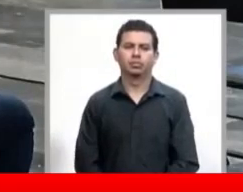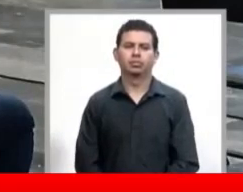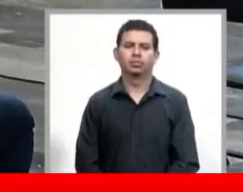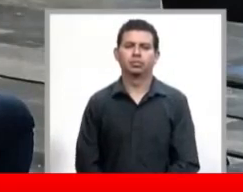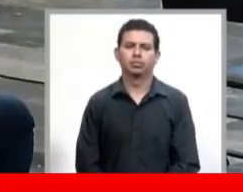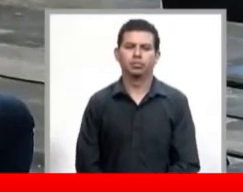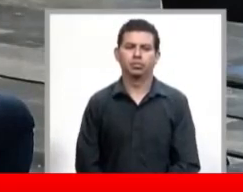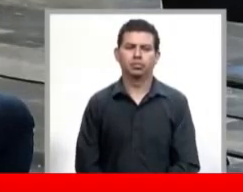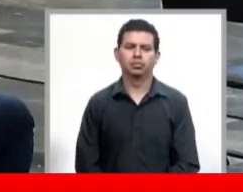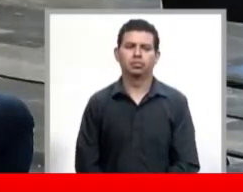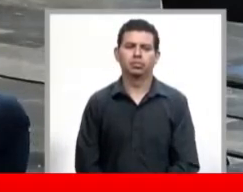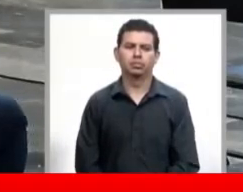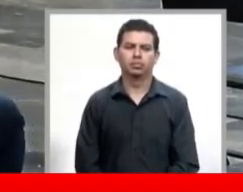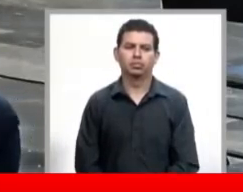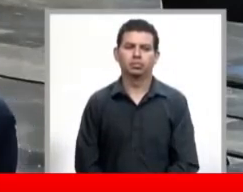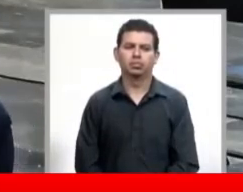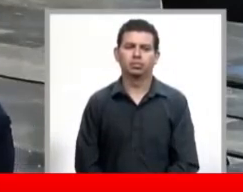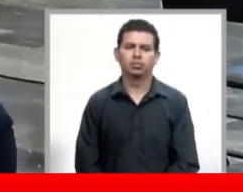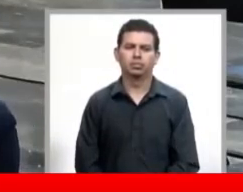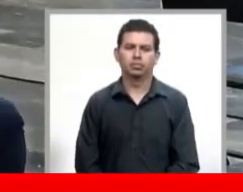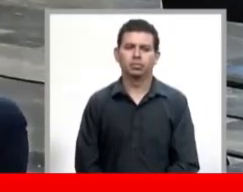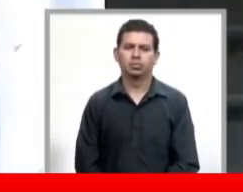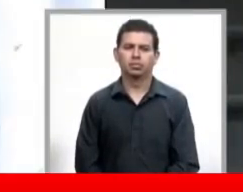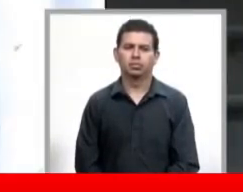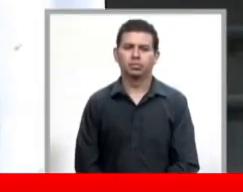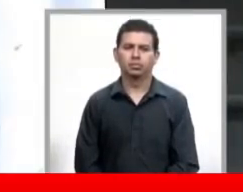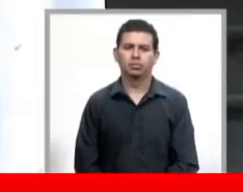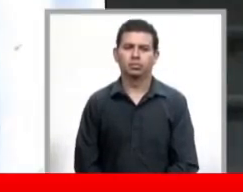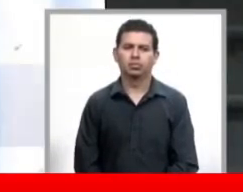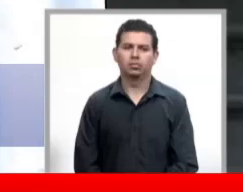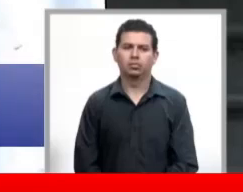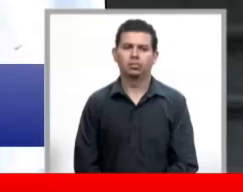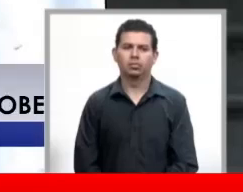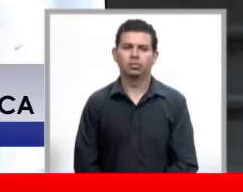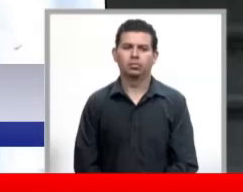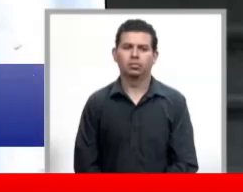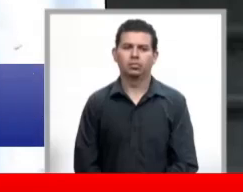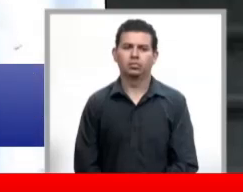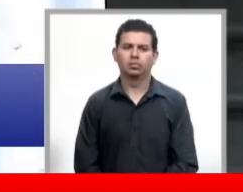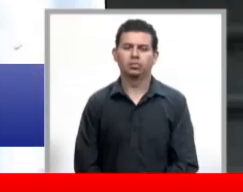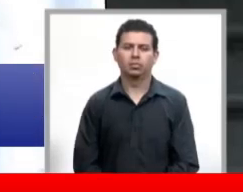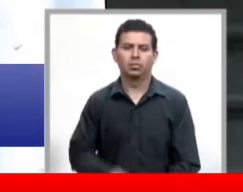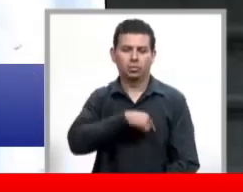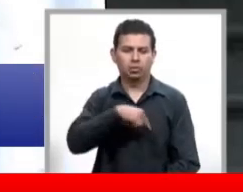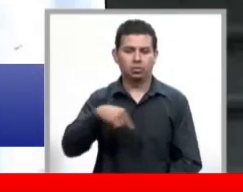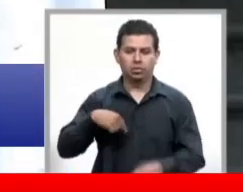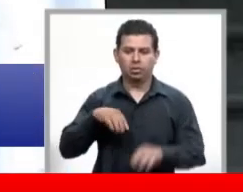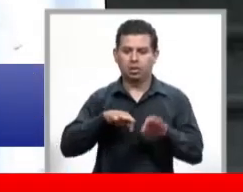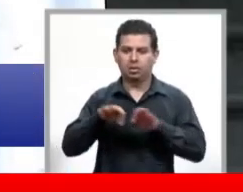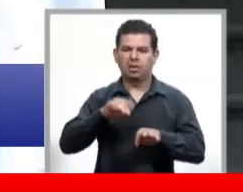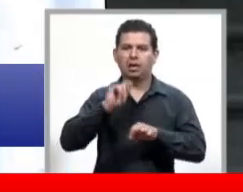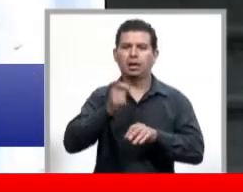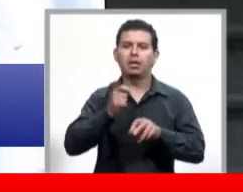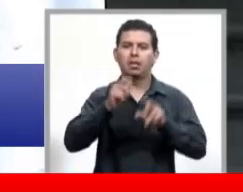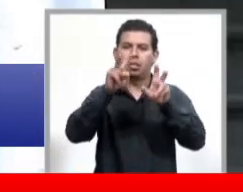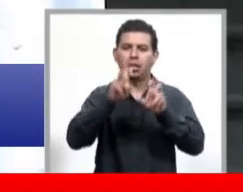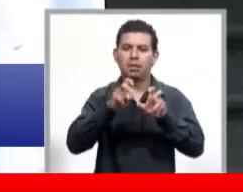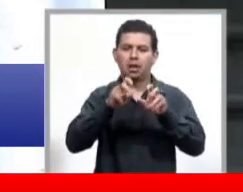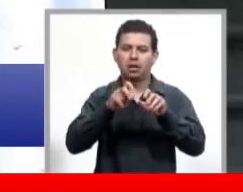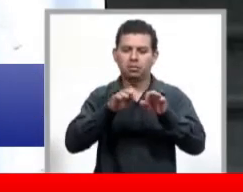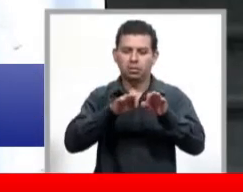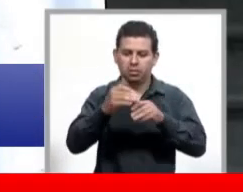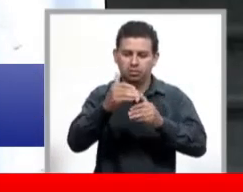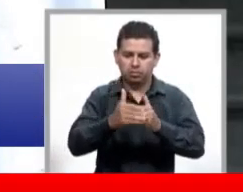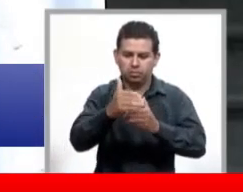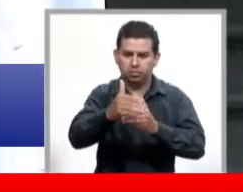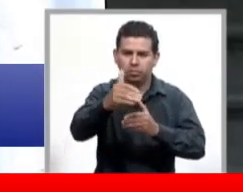Las pruebas, nosotros nos hemos coordinado con la metodología y las políticas